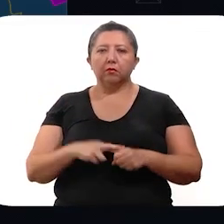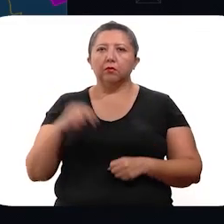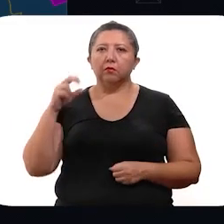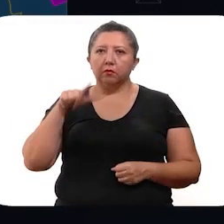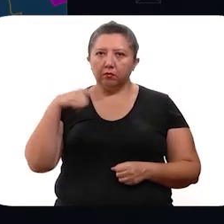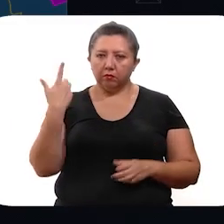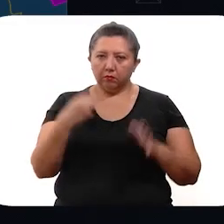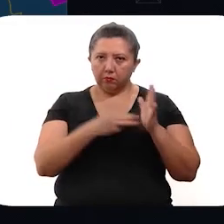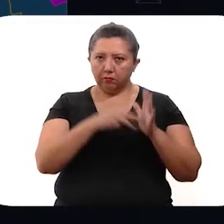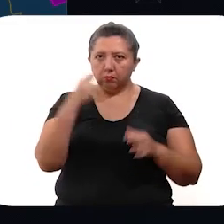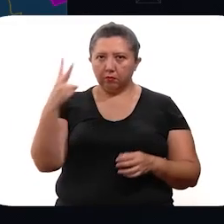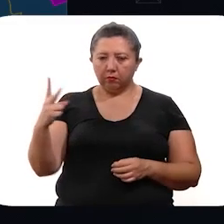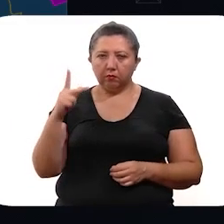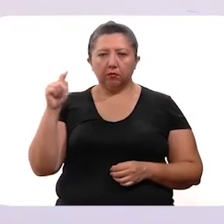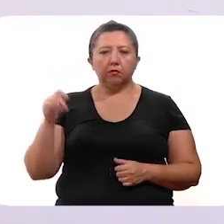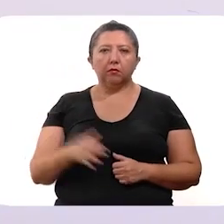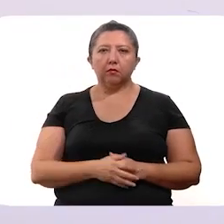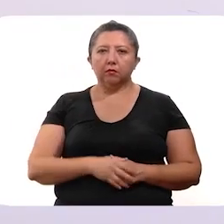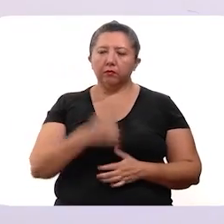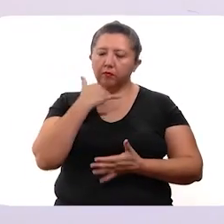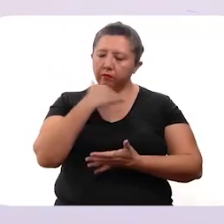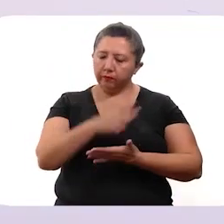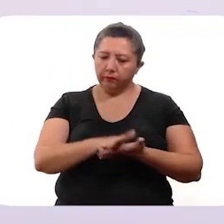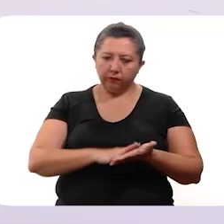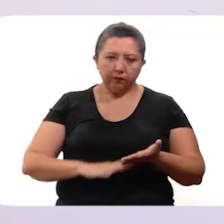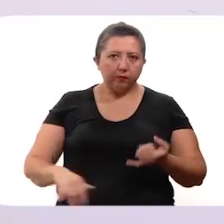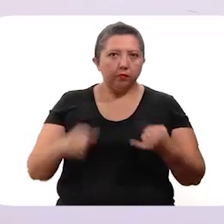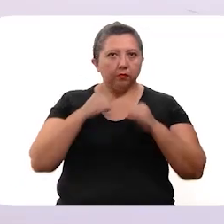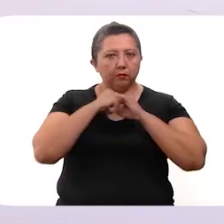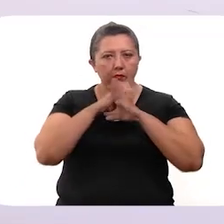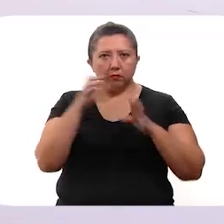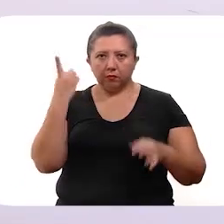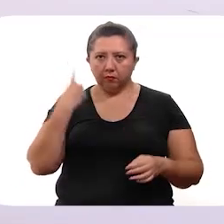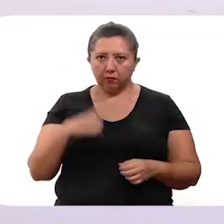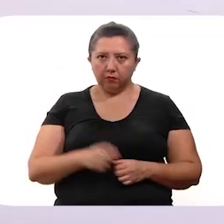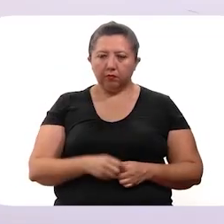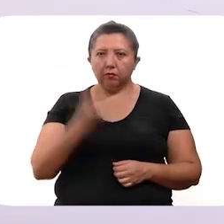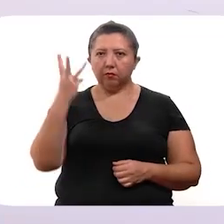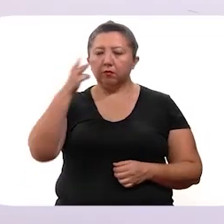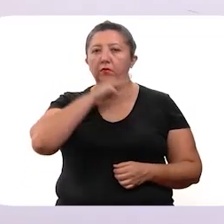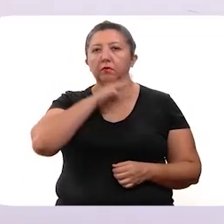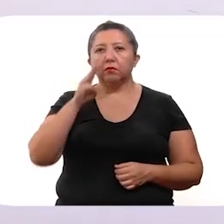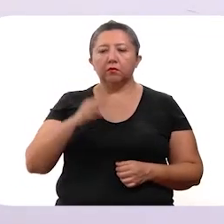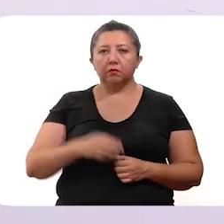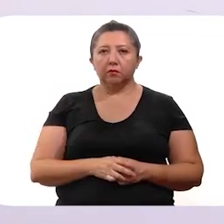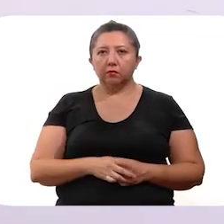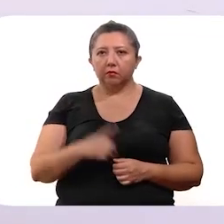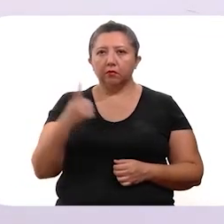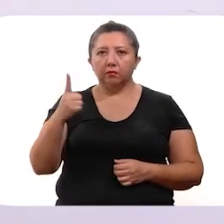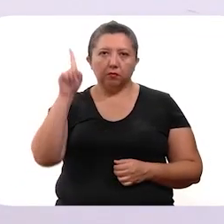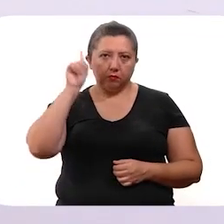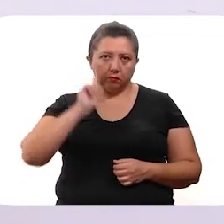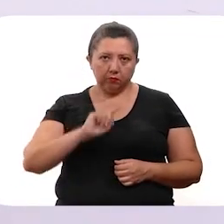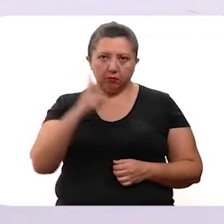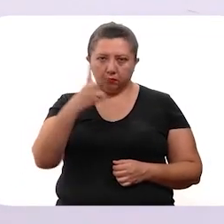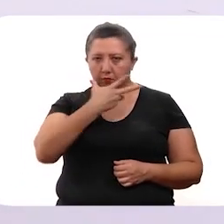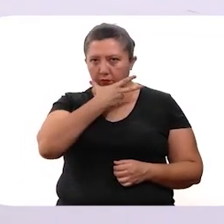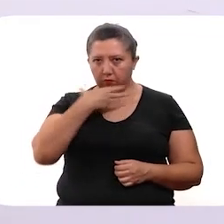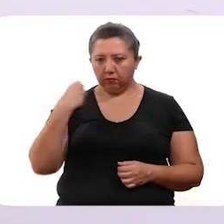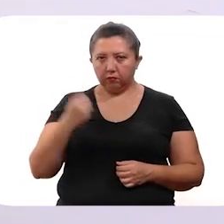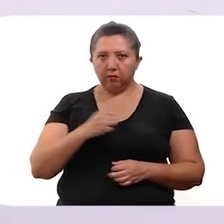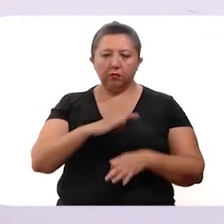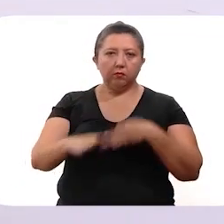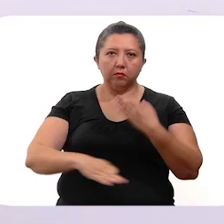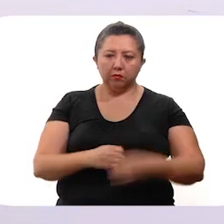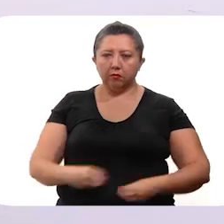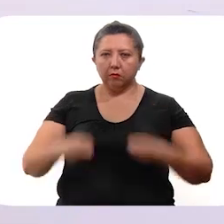y 12.002 en la zona poniente. Lamentablemente, en este parte médico informamos de 3 fallecimientos, una mujer y 2 hombres,